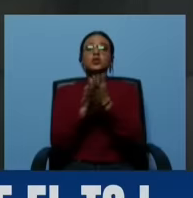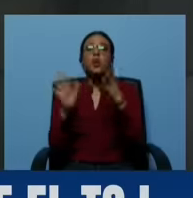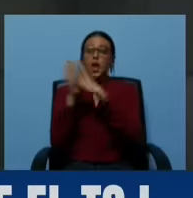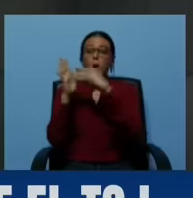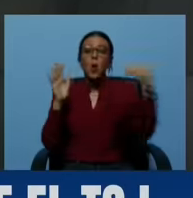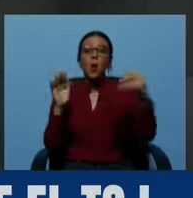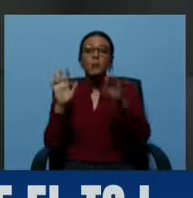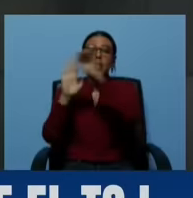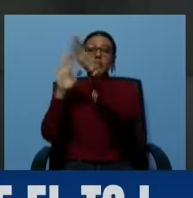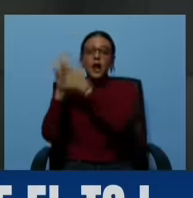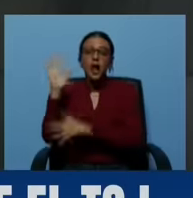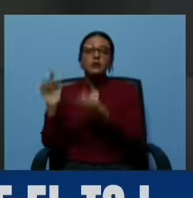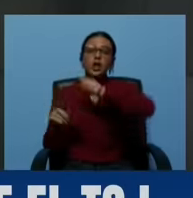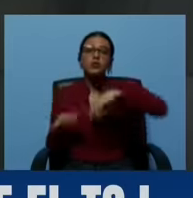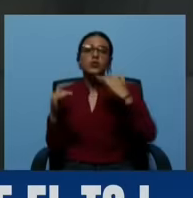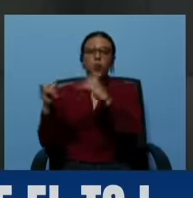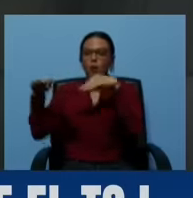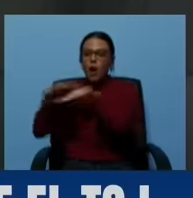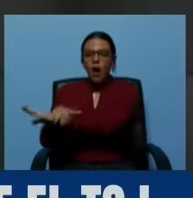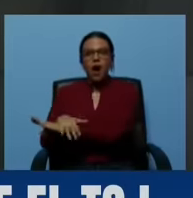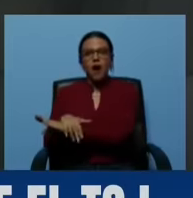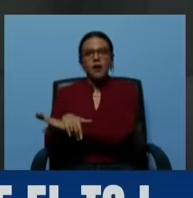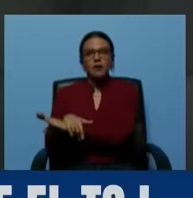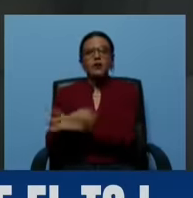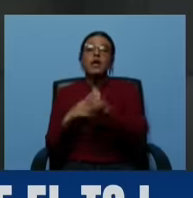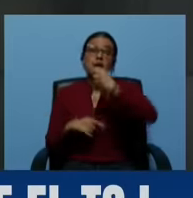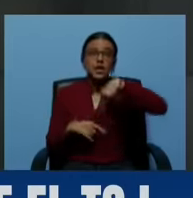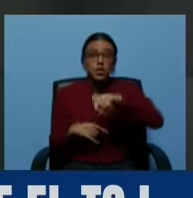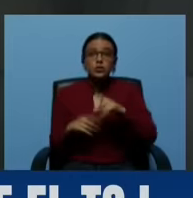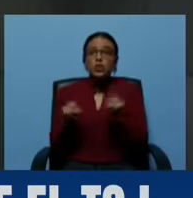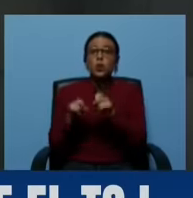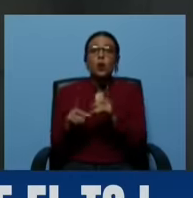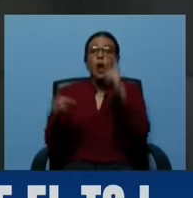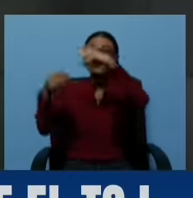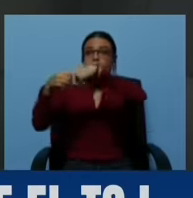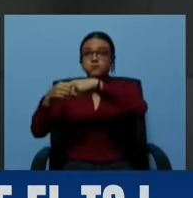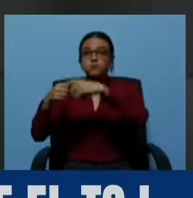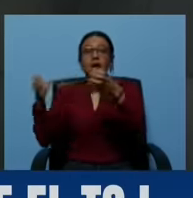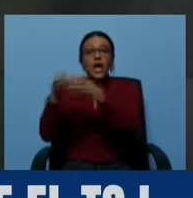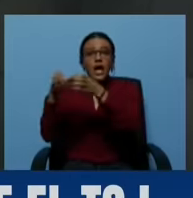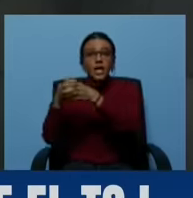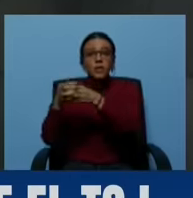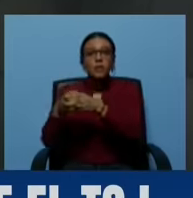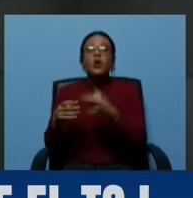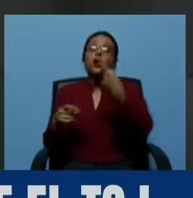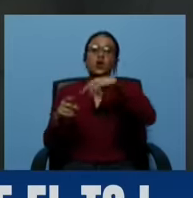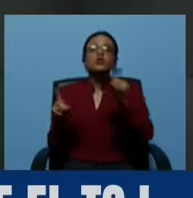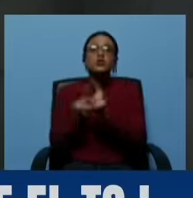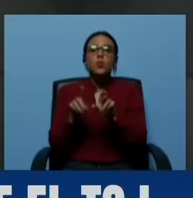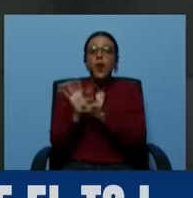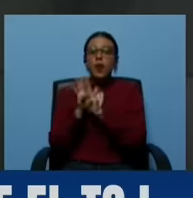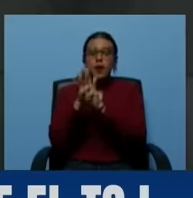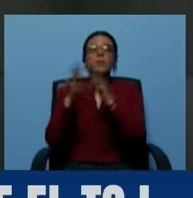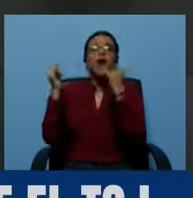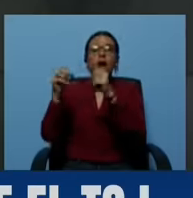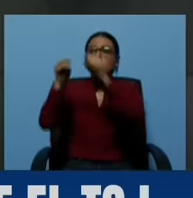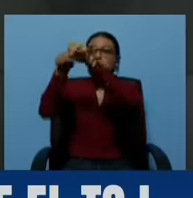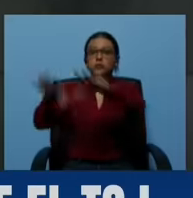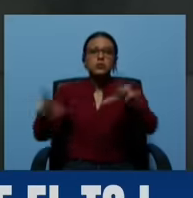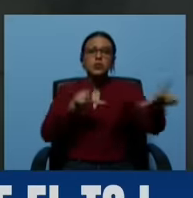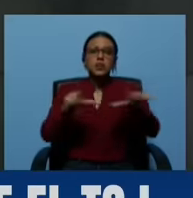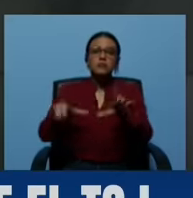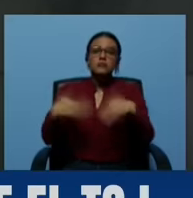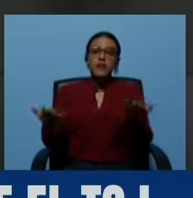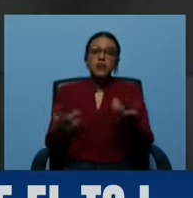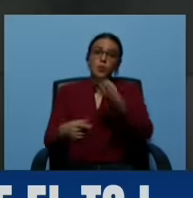que nosotros tenemos. Y nosotros, siendo parte de ello, nos sentimos representados. Y por supuesto